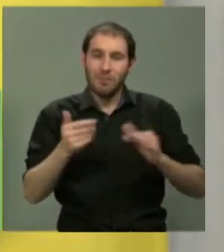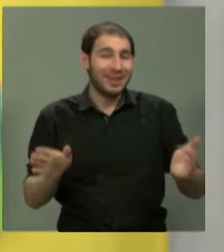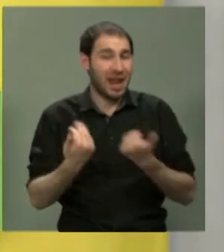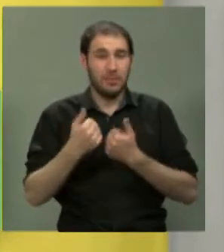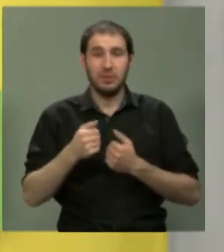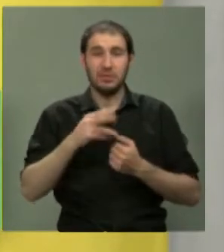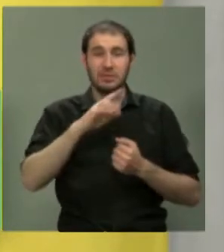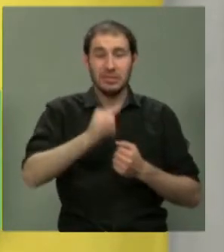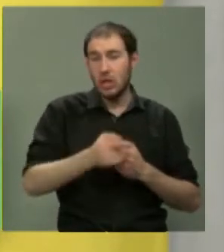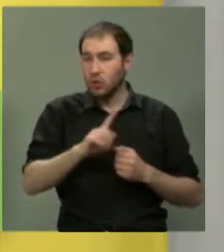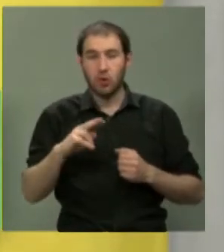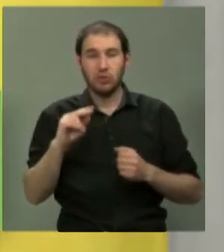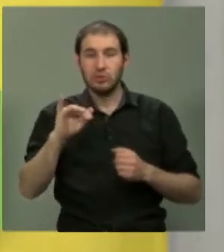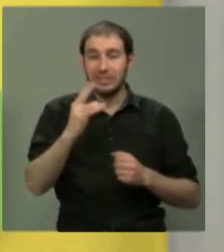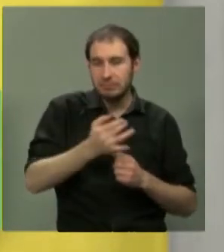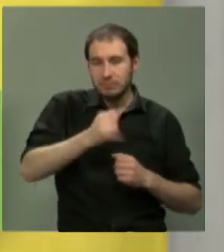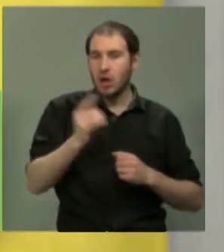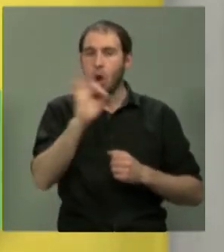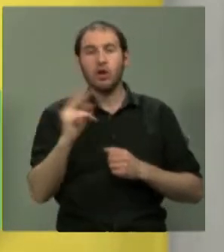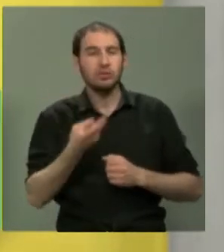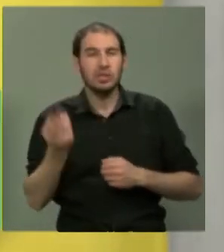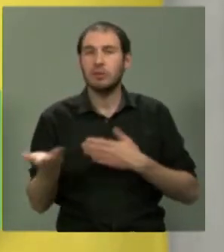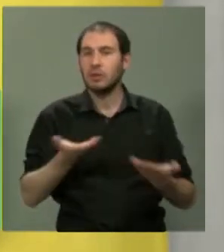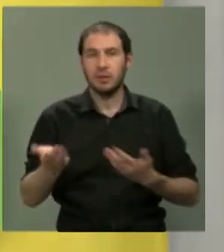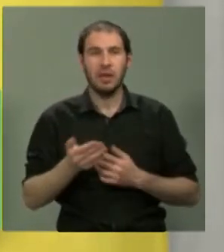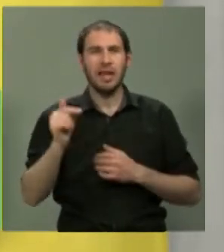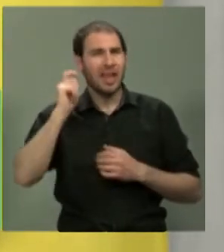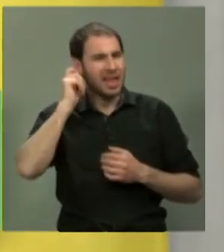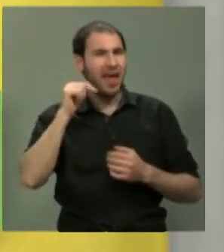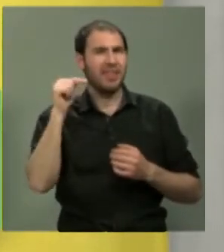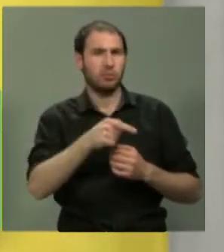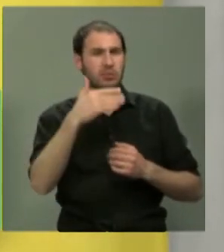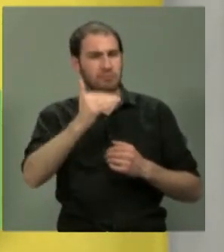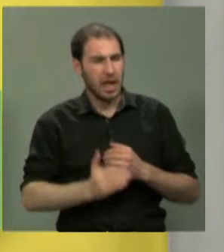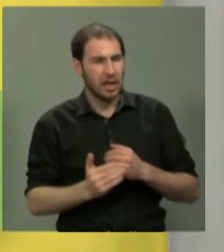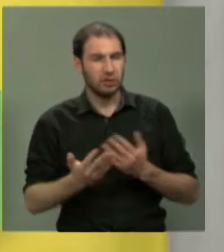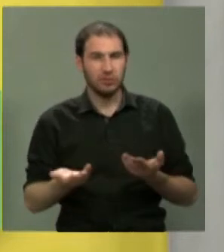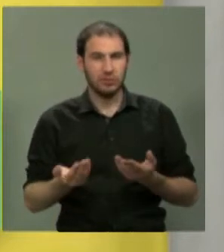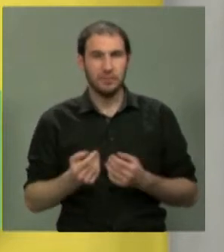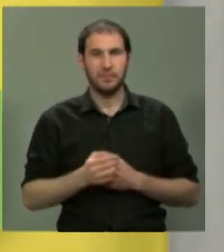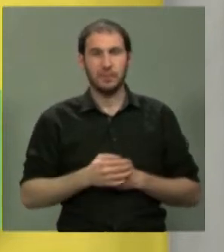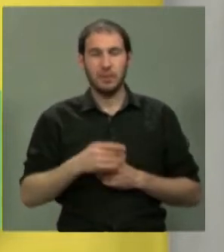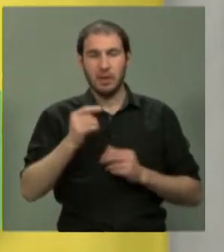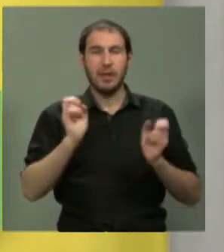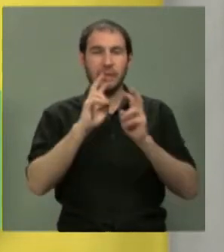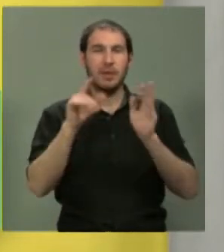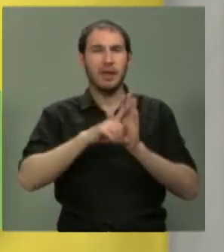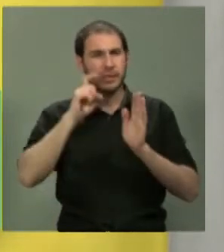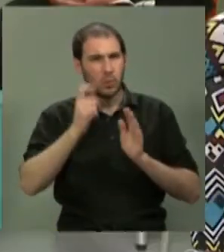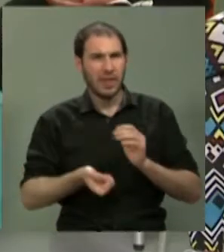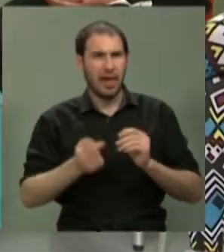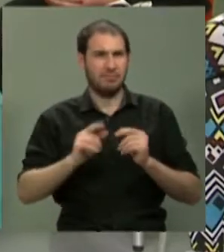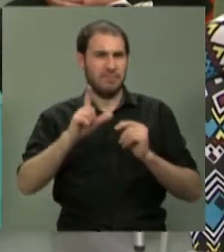¿Esto sirve o no sirve? Yo no sé si esto de la baja de la imputabilidad va a afectar el fenómeno de la